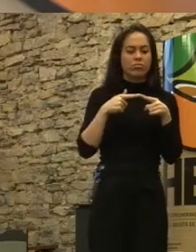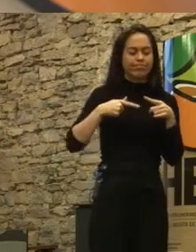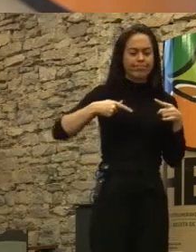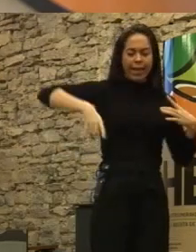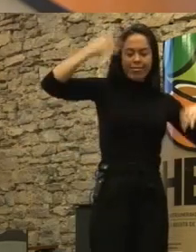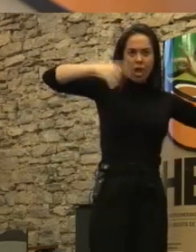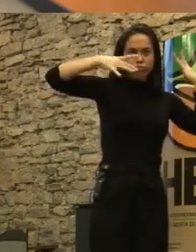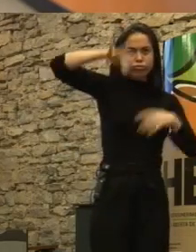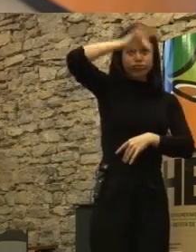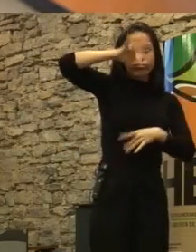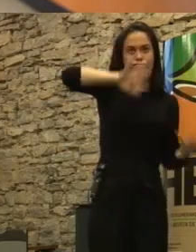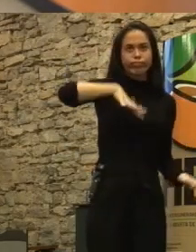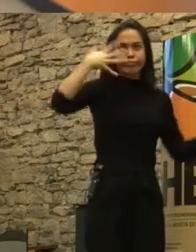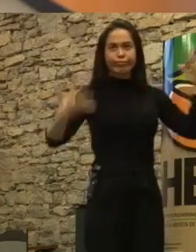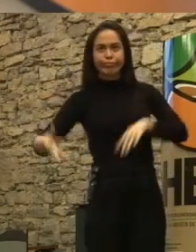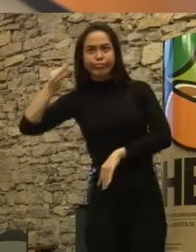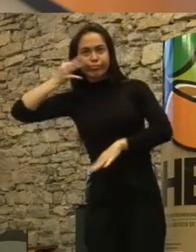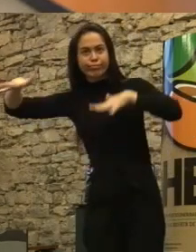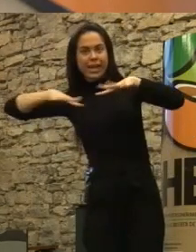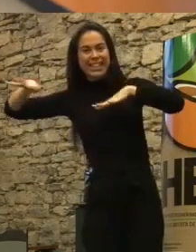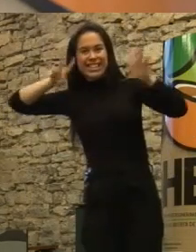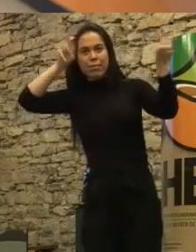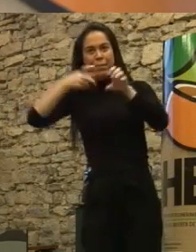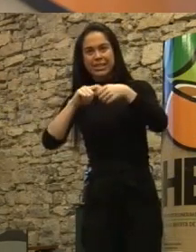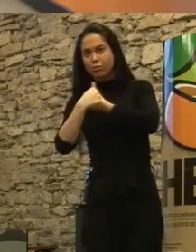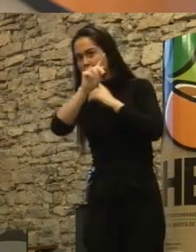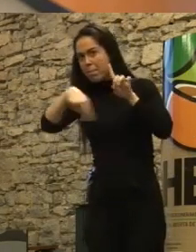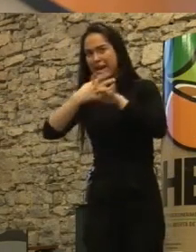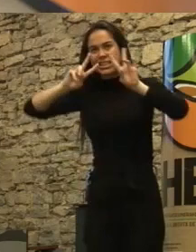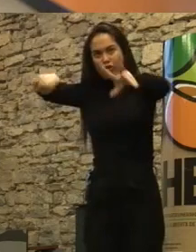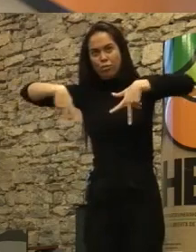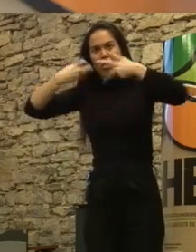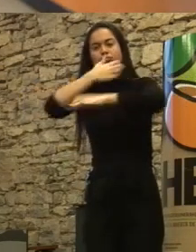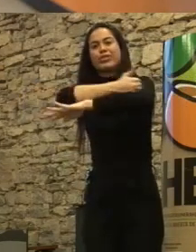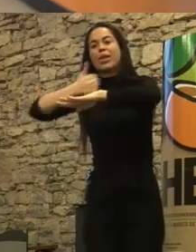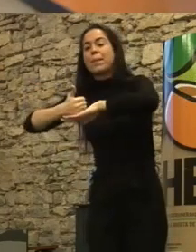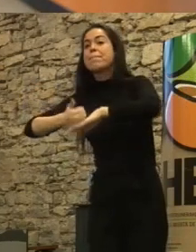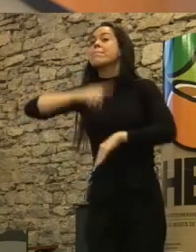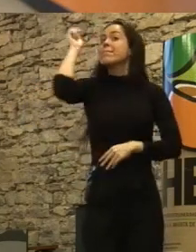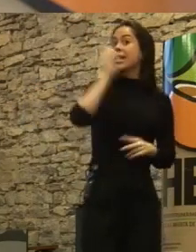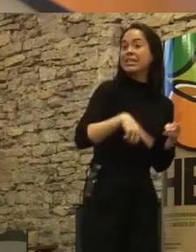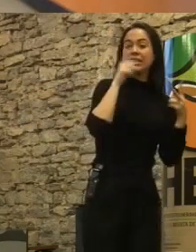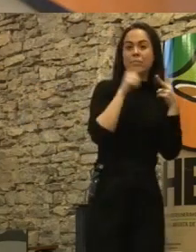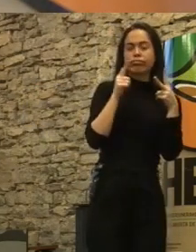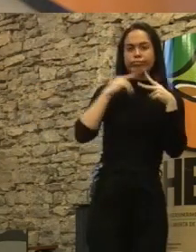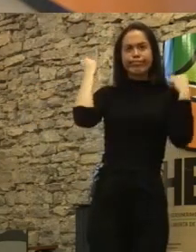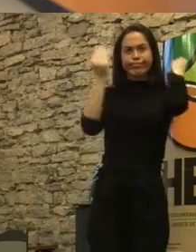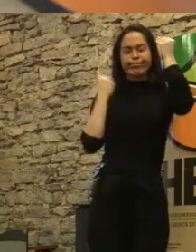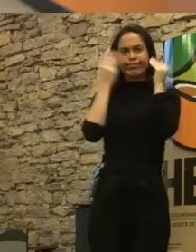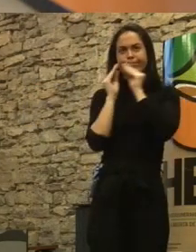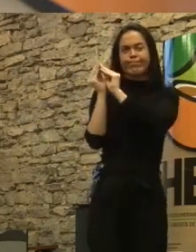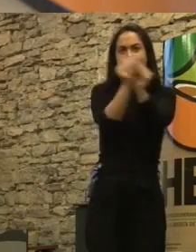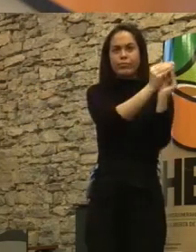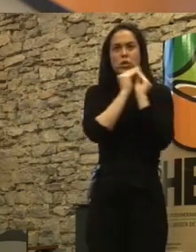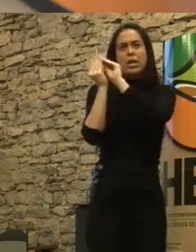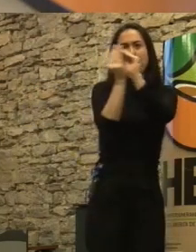a la acción en el ámbito de la participación e innovación ciudadana. Y en el segundo, hacer una reflexión conjunta sobre este tema,